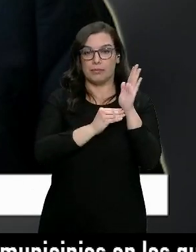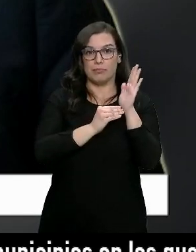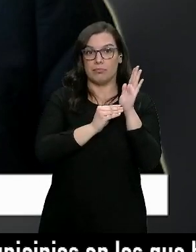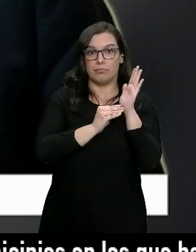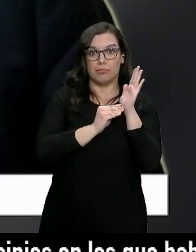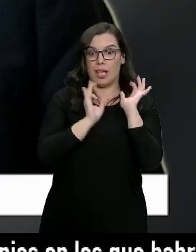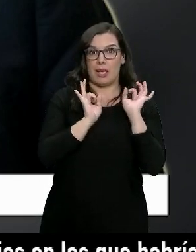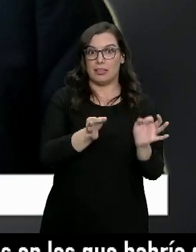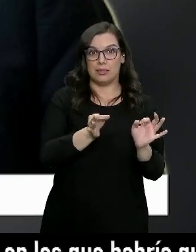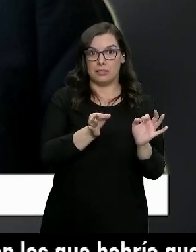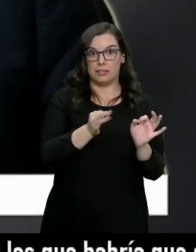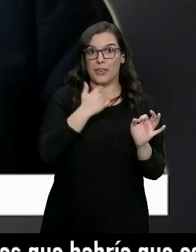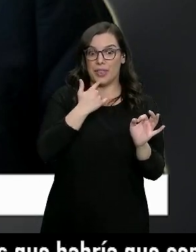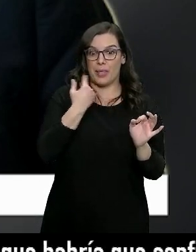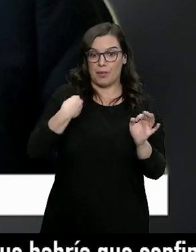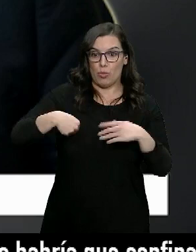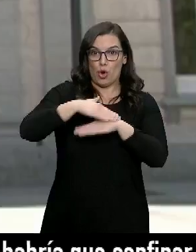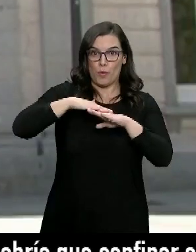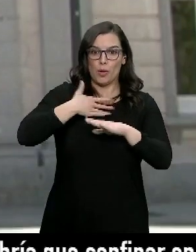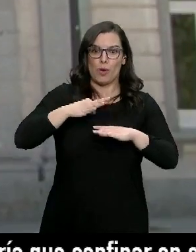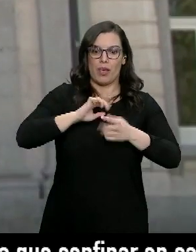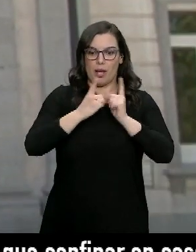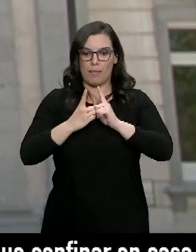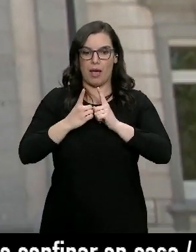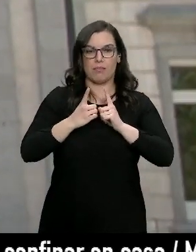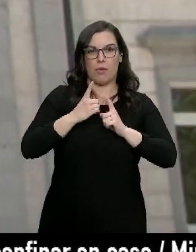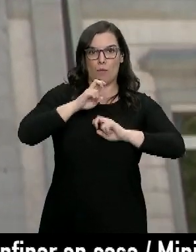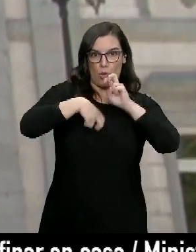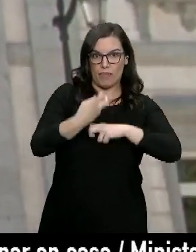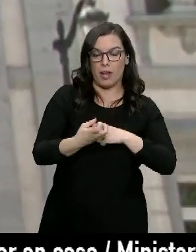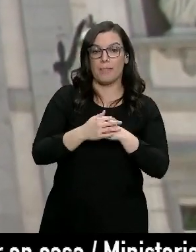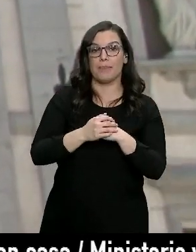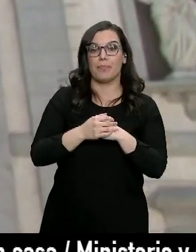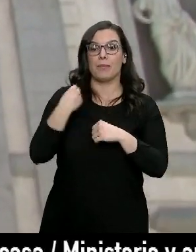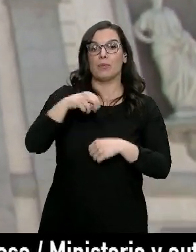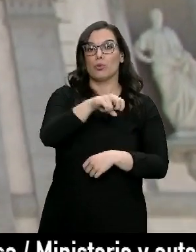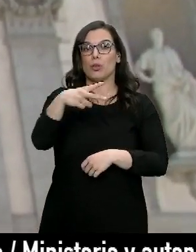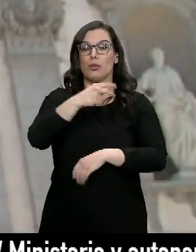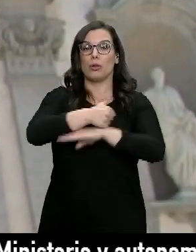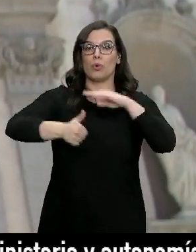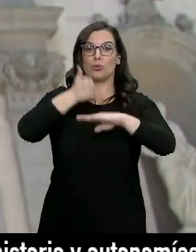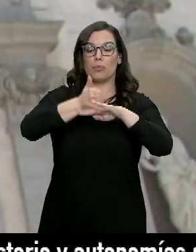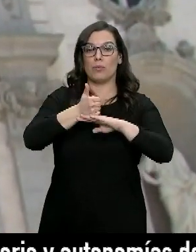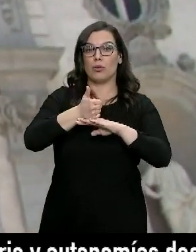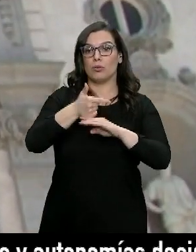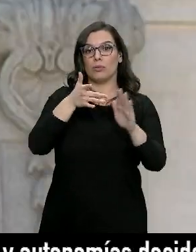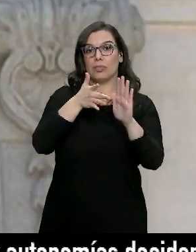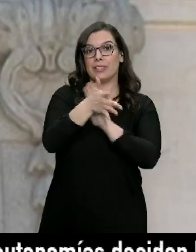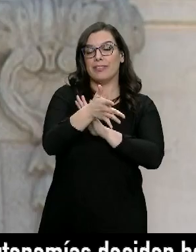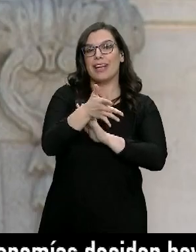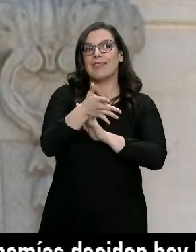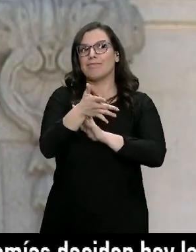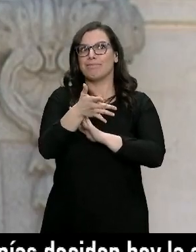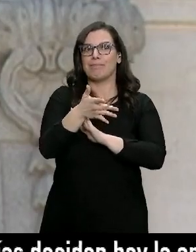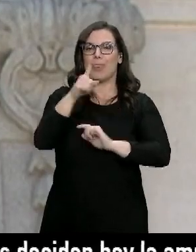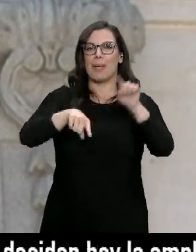prevé que el propio Gobierno puede modificarlo. Sobre el fallo del Supremo aseguran que nos encontramos en un caso muy